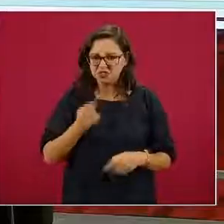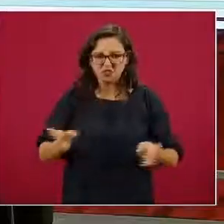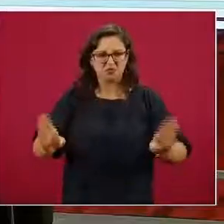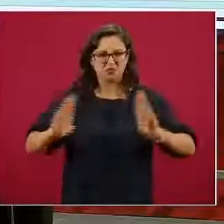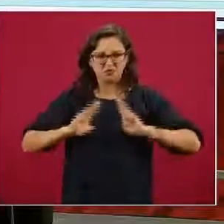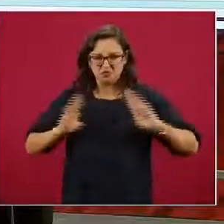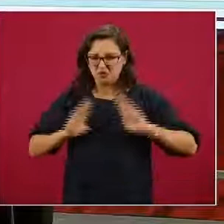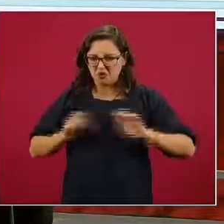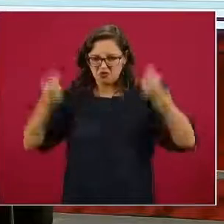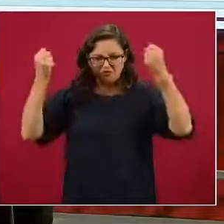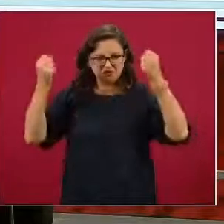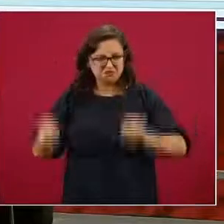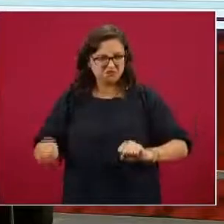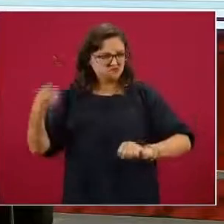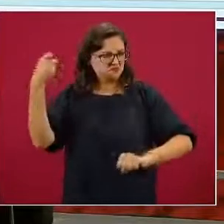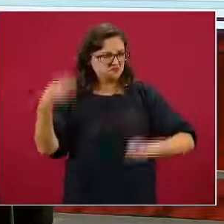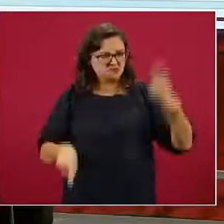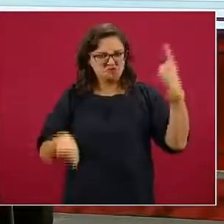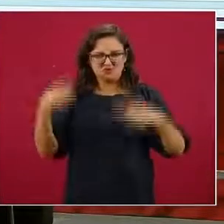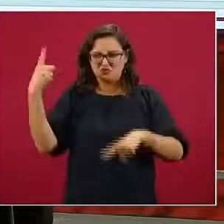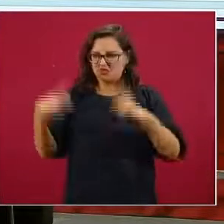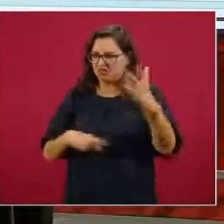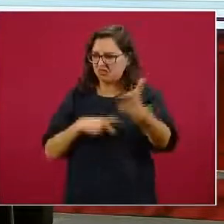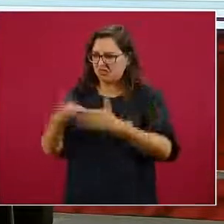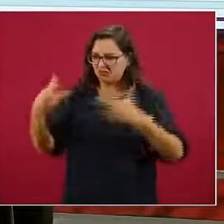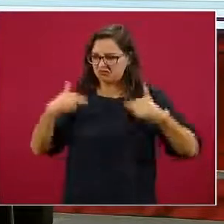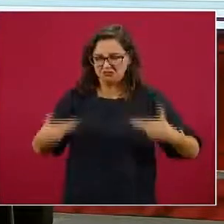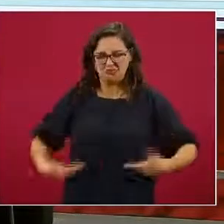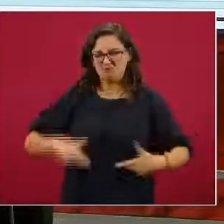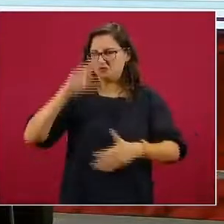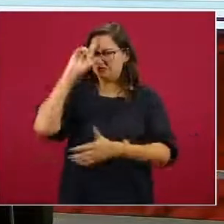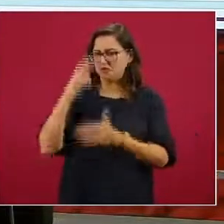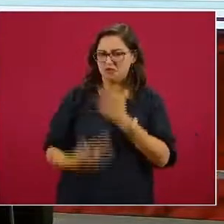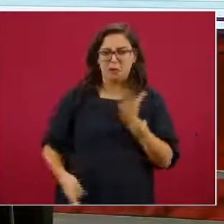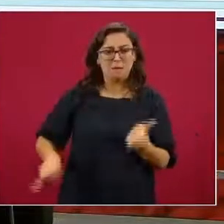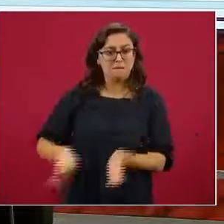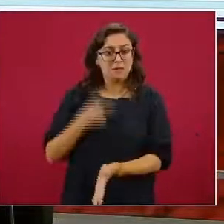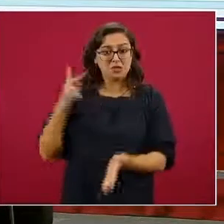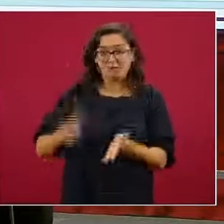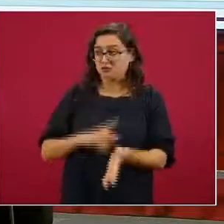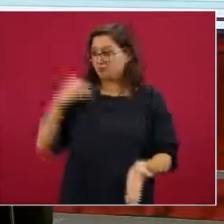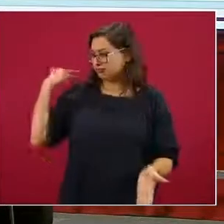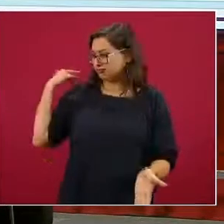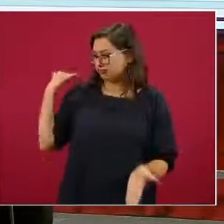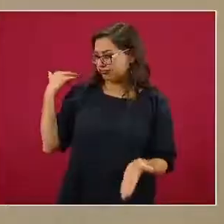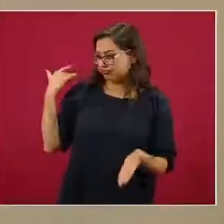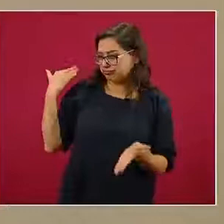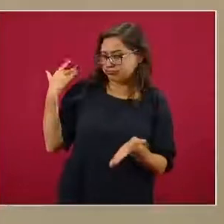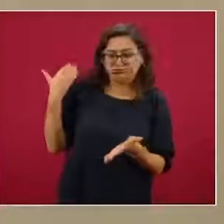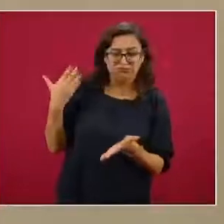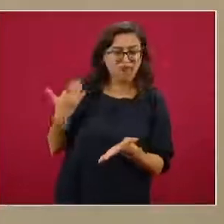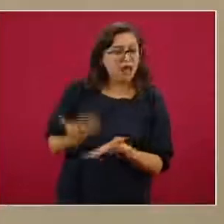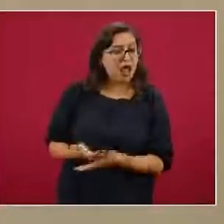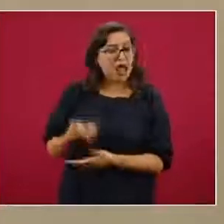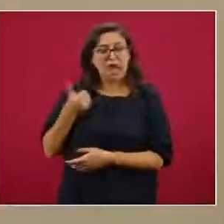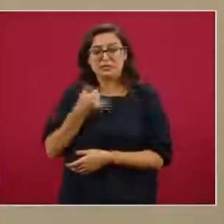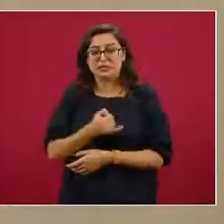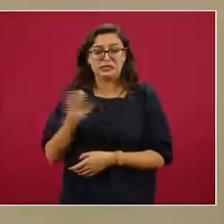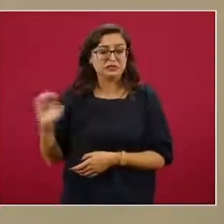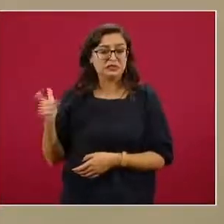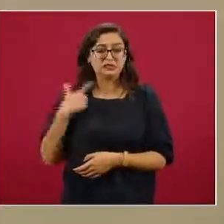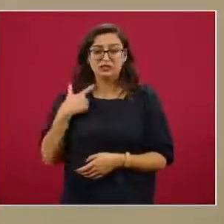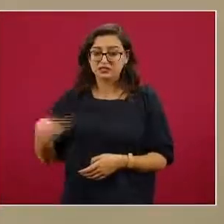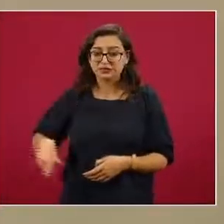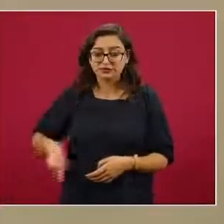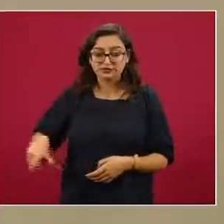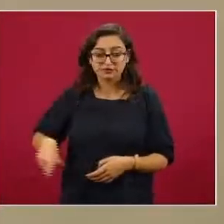militares, y se ha violado los derechos humanos. No perdamos de vista esto. Entonces, conscientes de esa